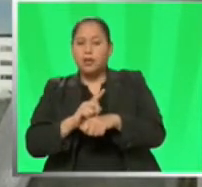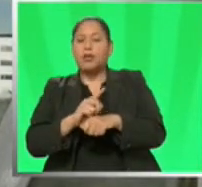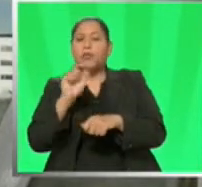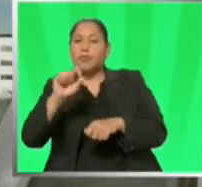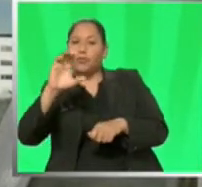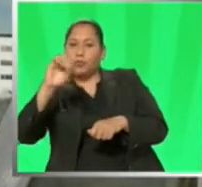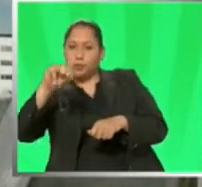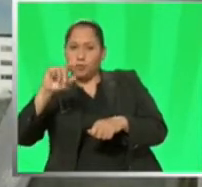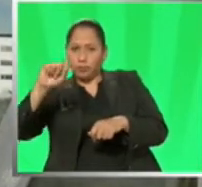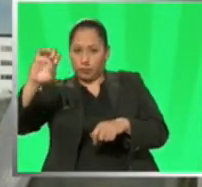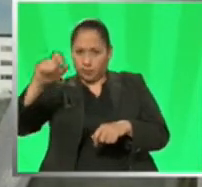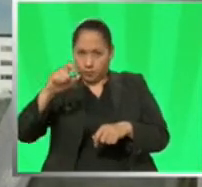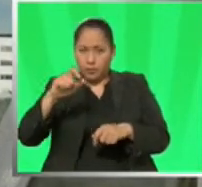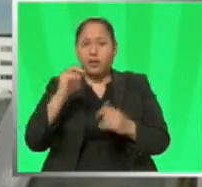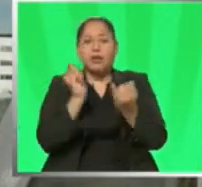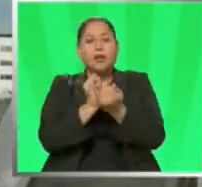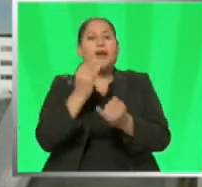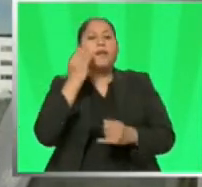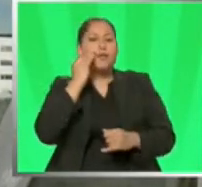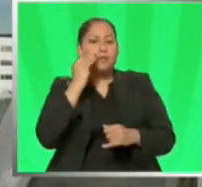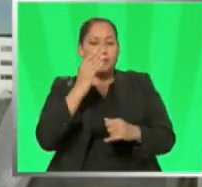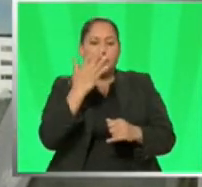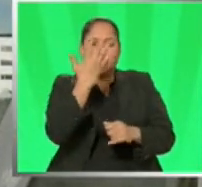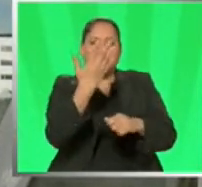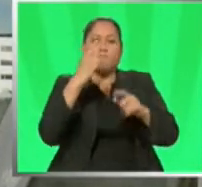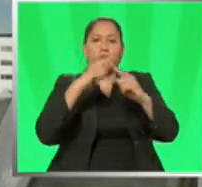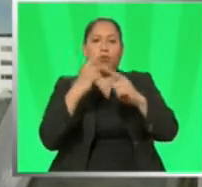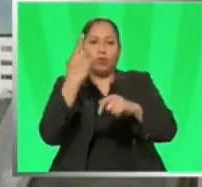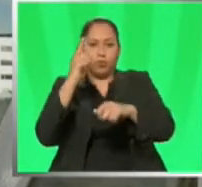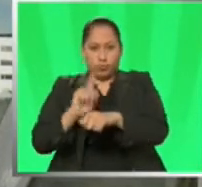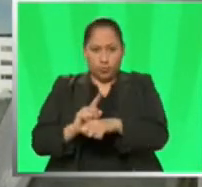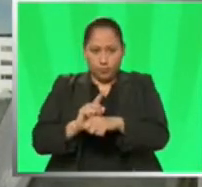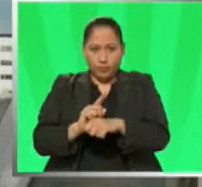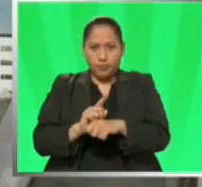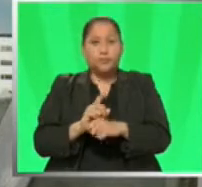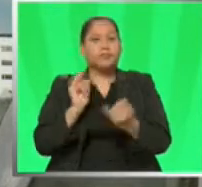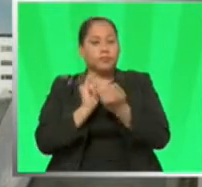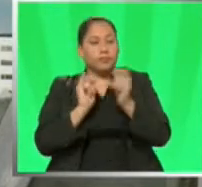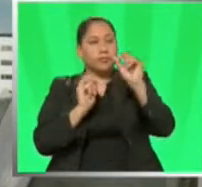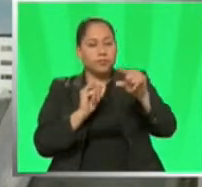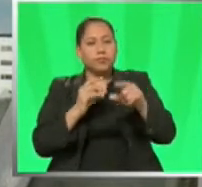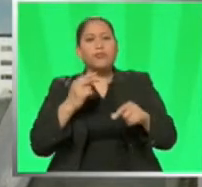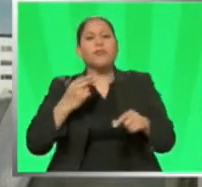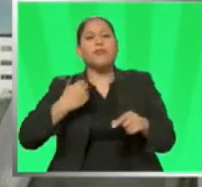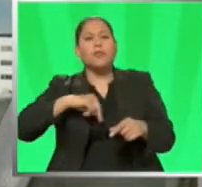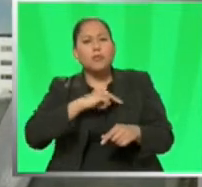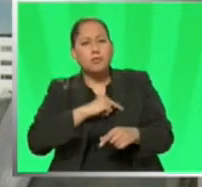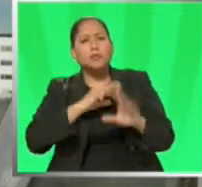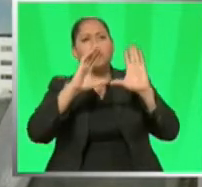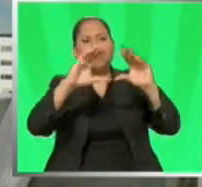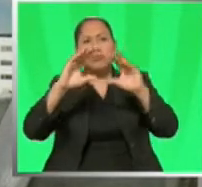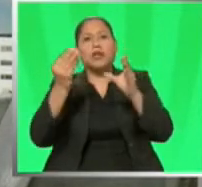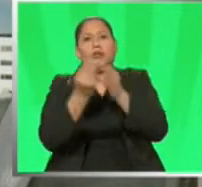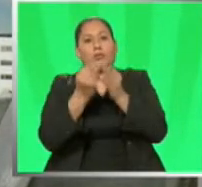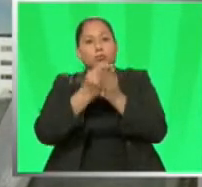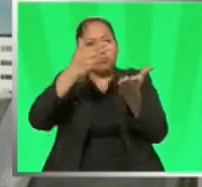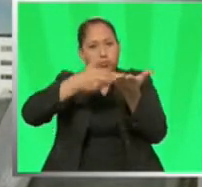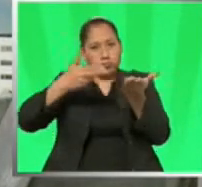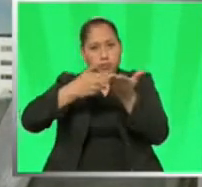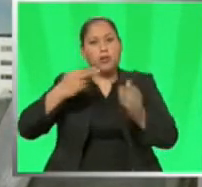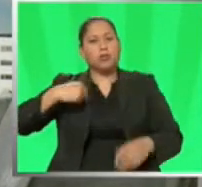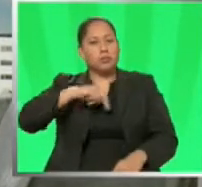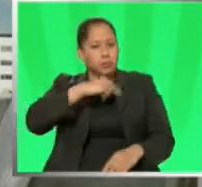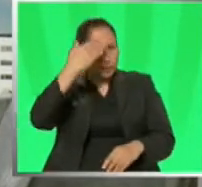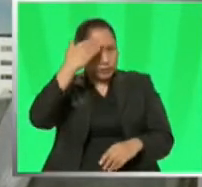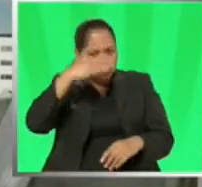www.5pordia.com.mx y también tenemos Facebook, que es 5 por Día. Realmente nosotros también impartimos talleres porque sabemos